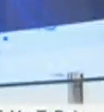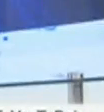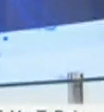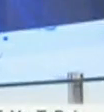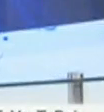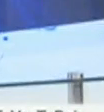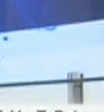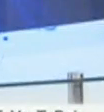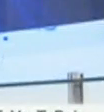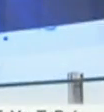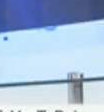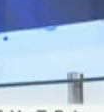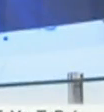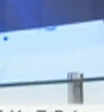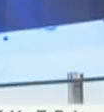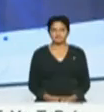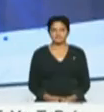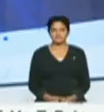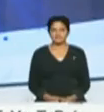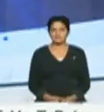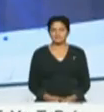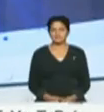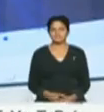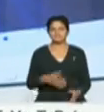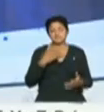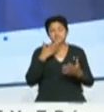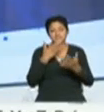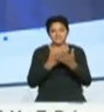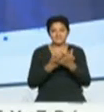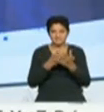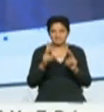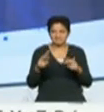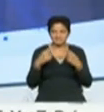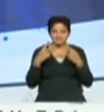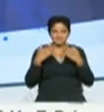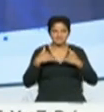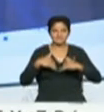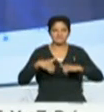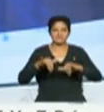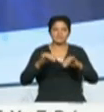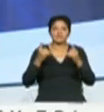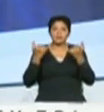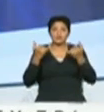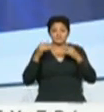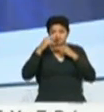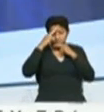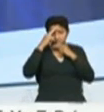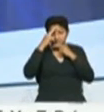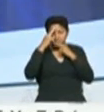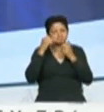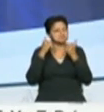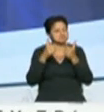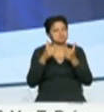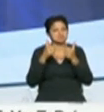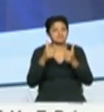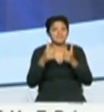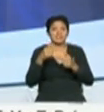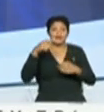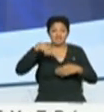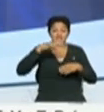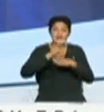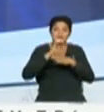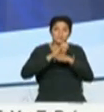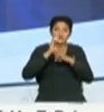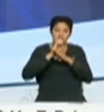Continuar en nuestra sintonía e iniciamos este segundo bloque informativo con buenas noticias, pues la marca sectorial Atún del